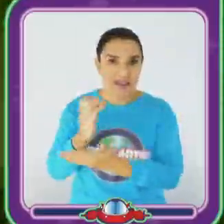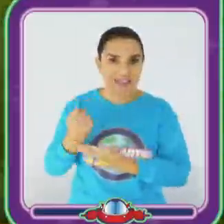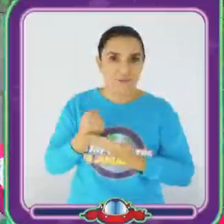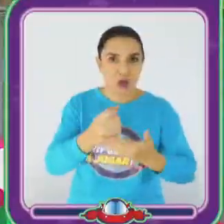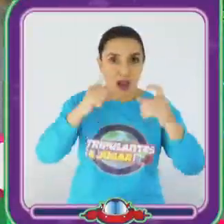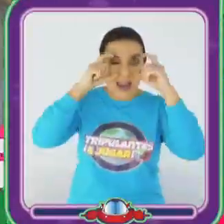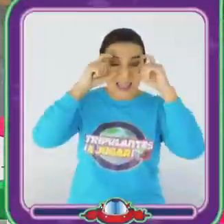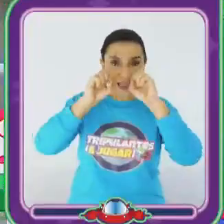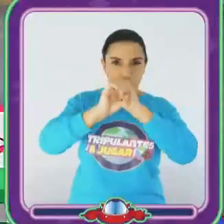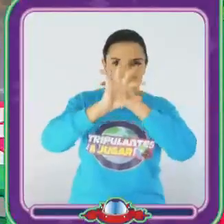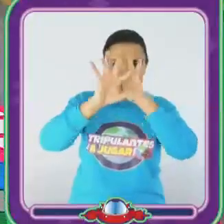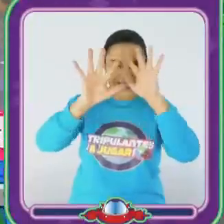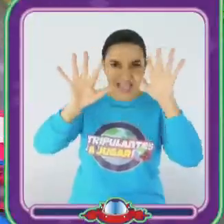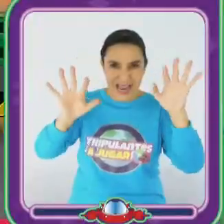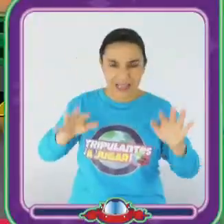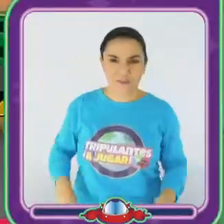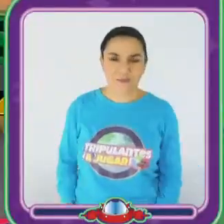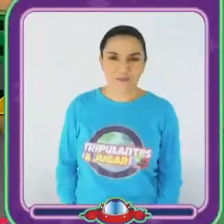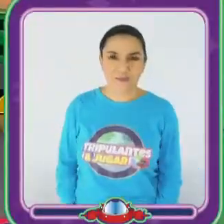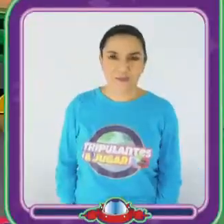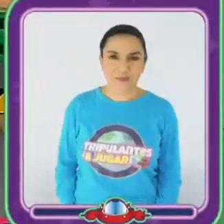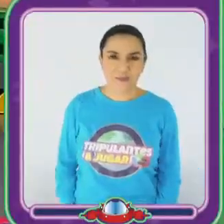comodín de los lentes espaciales.